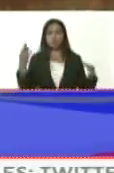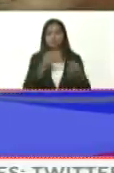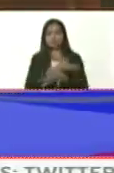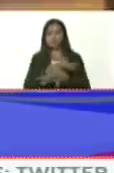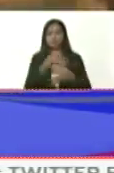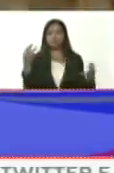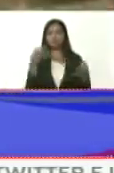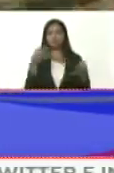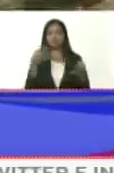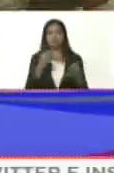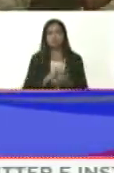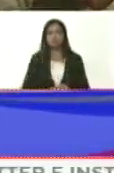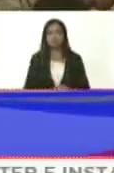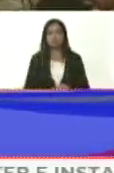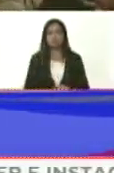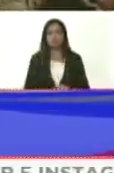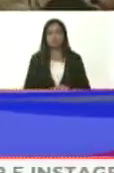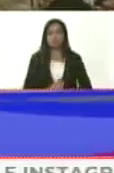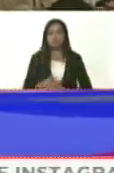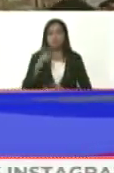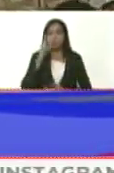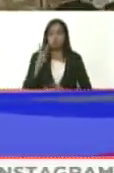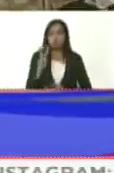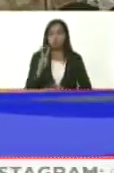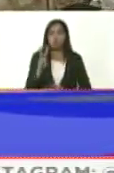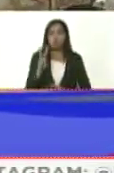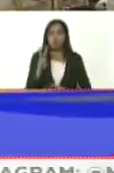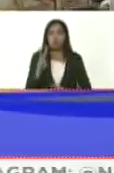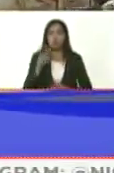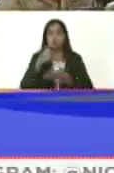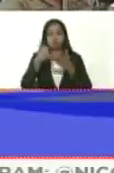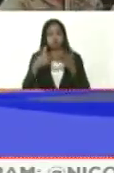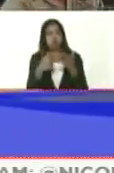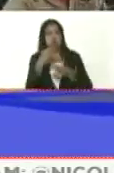Excelente. Aquí estaba viendo parte de los productos